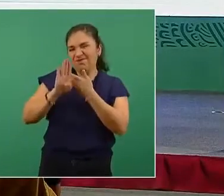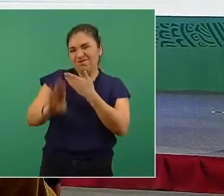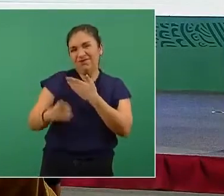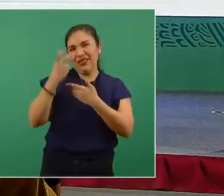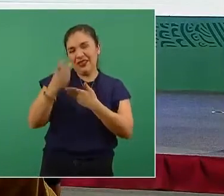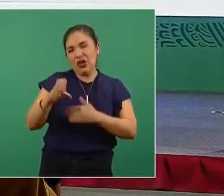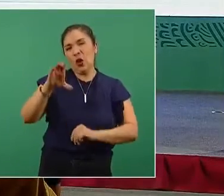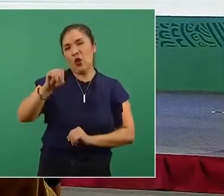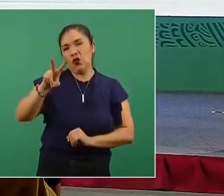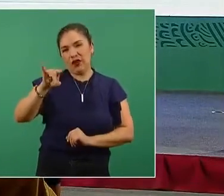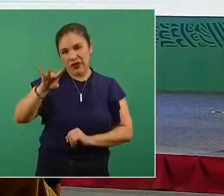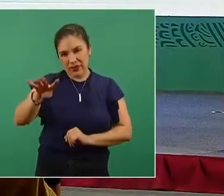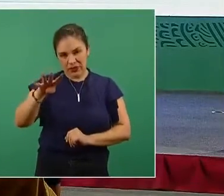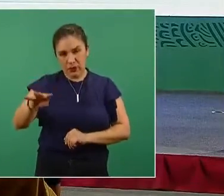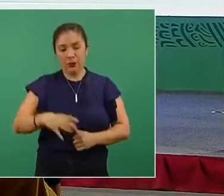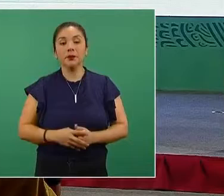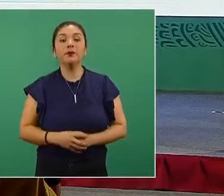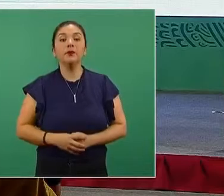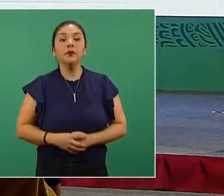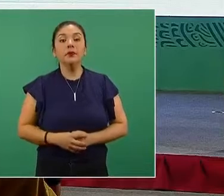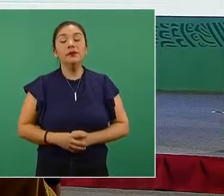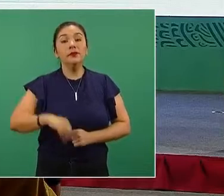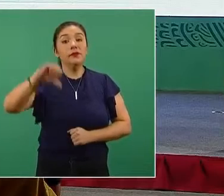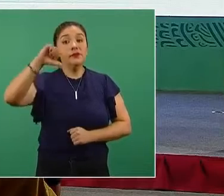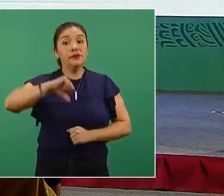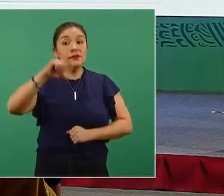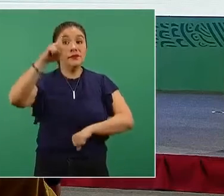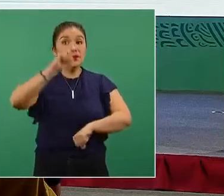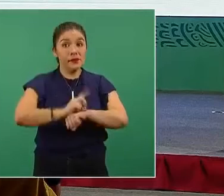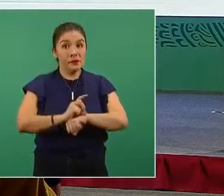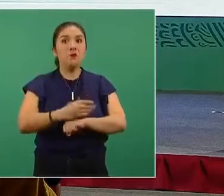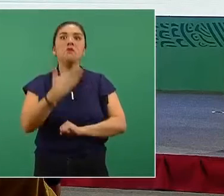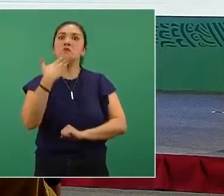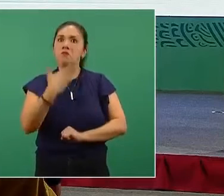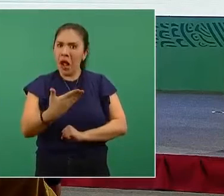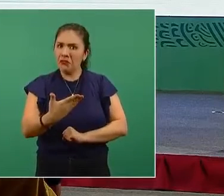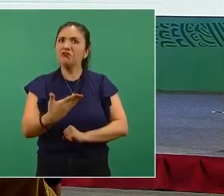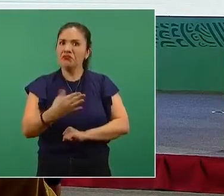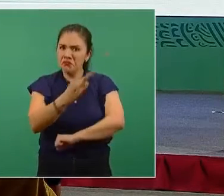de COVID. Hoy tuvimos un buen rendimiento,